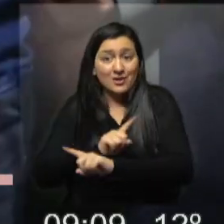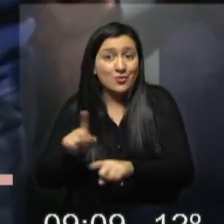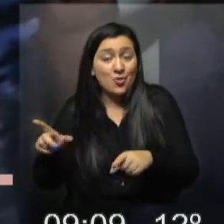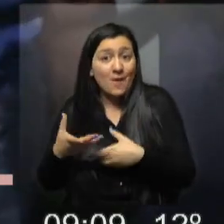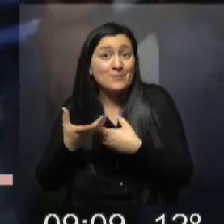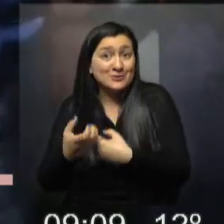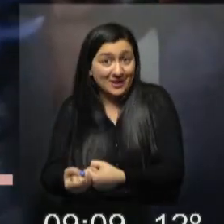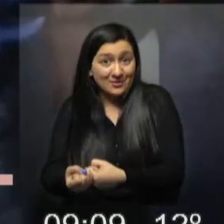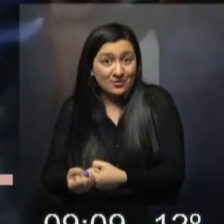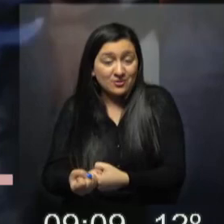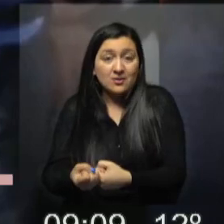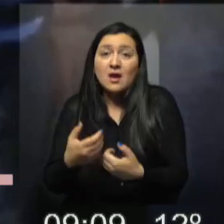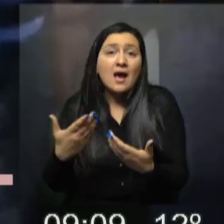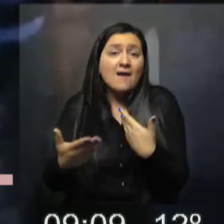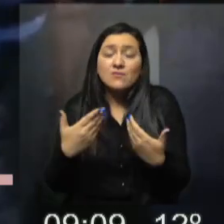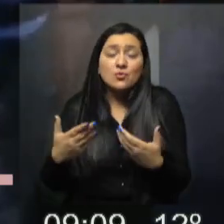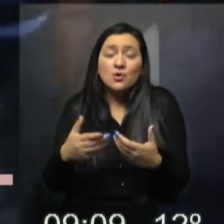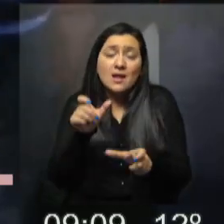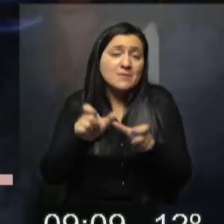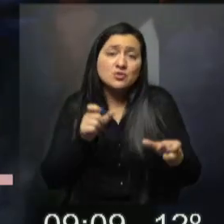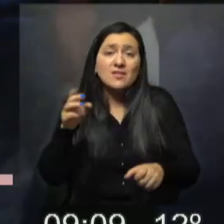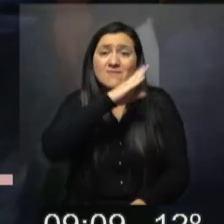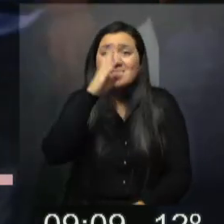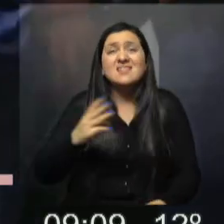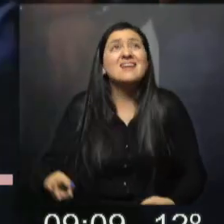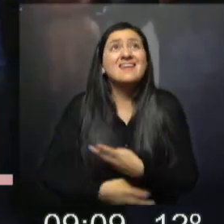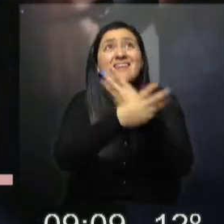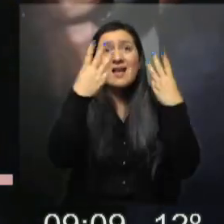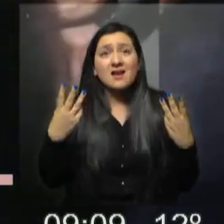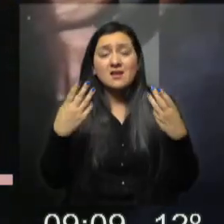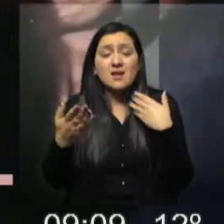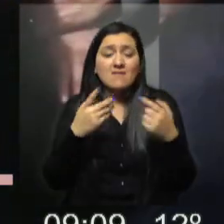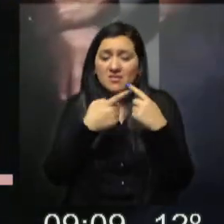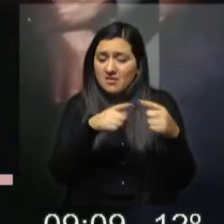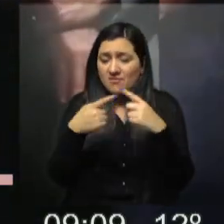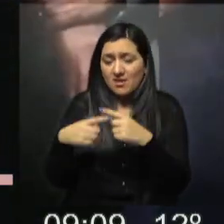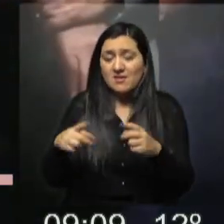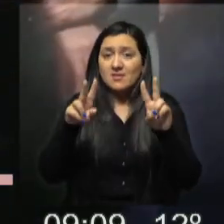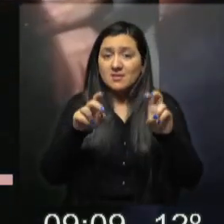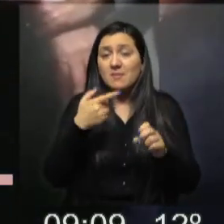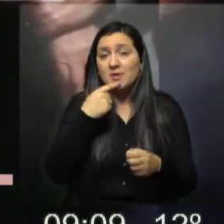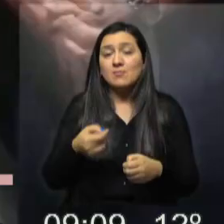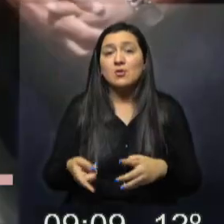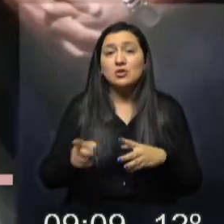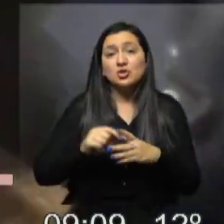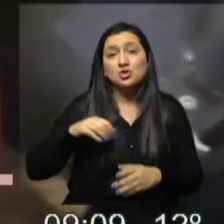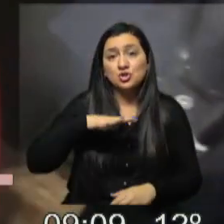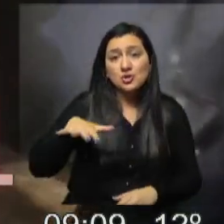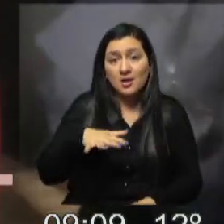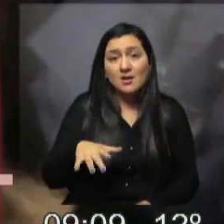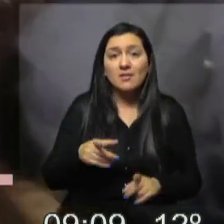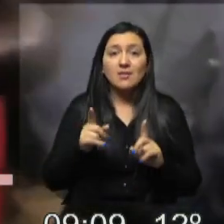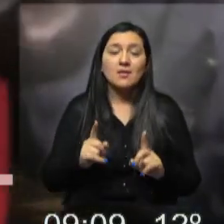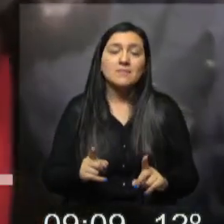colectivo de Brasil. Y en ese sentido coloca distintos asuntos. El tema de la inclusión social, el tema